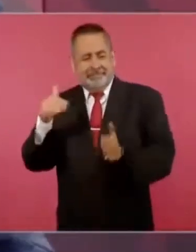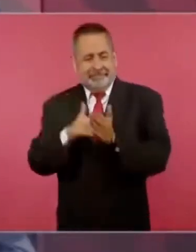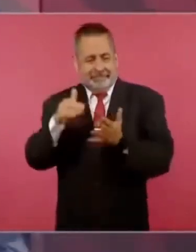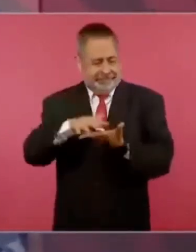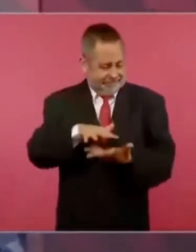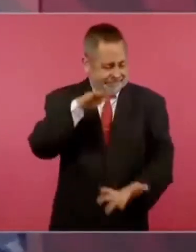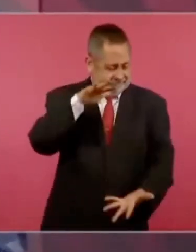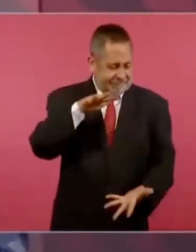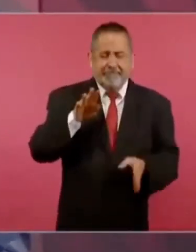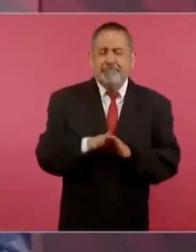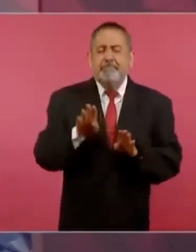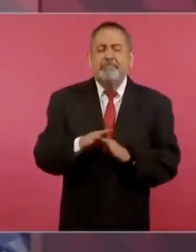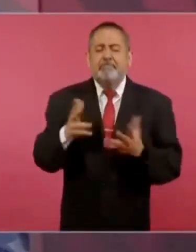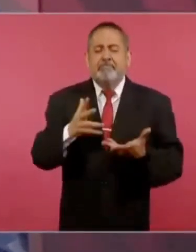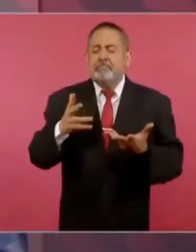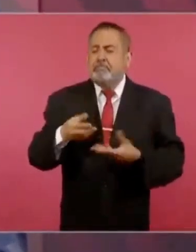millones